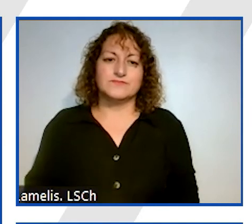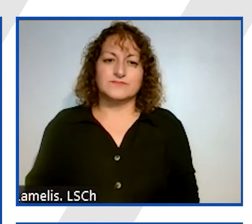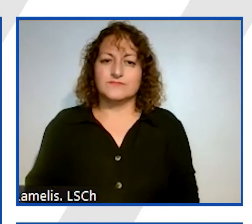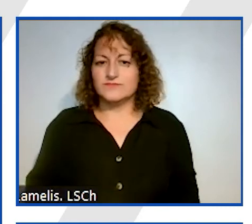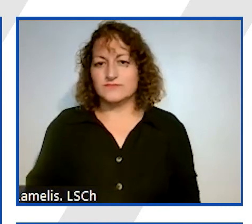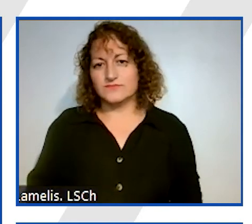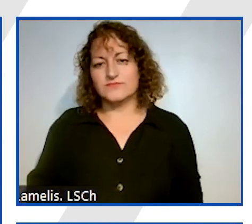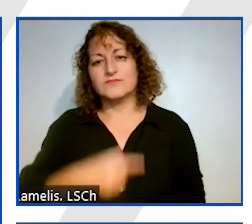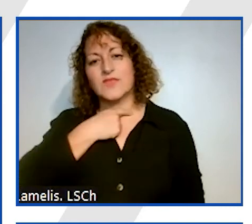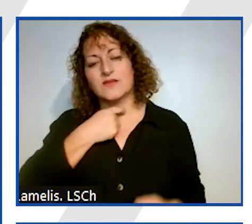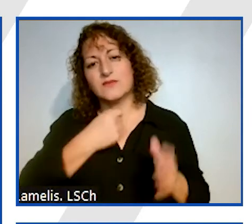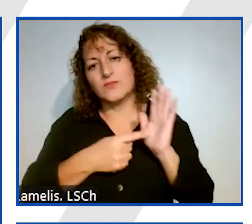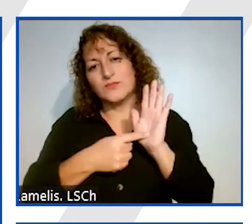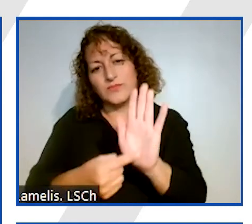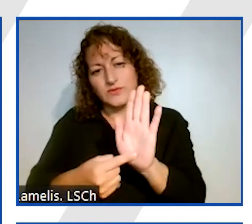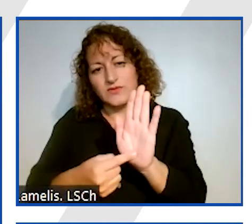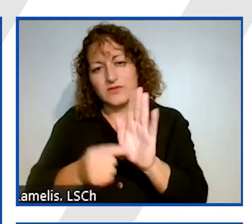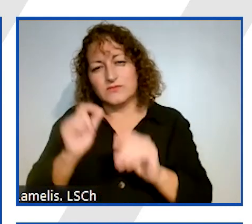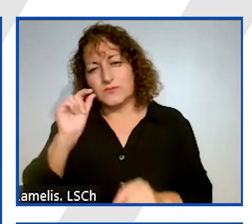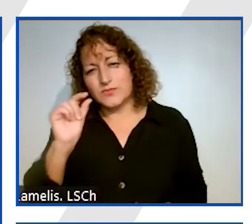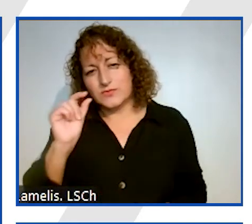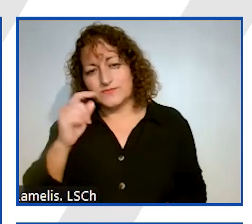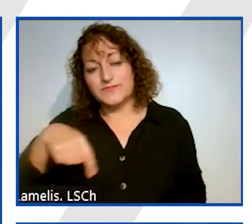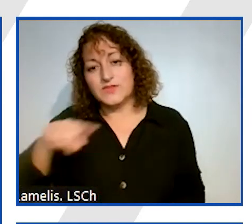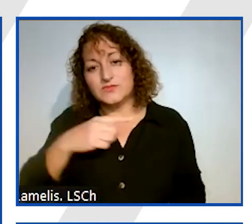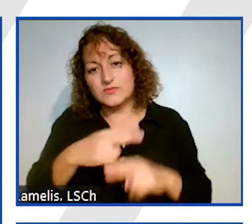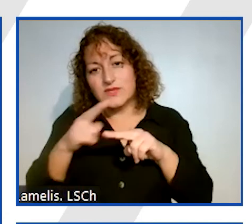Bueno, yo quiero mostrarles un poco de lo que estamos haciendo,